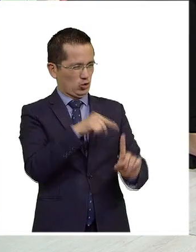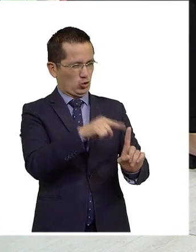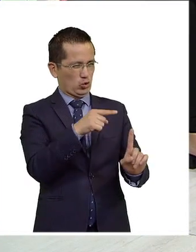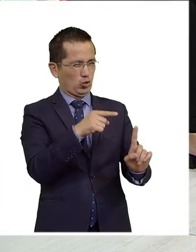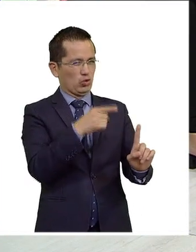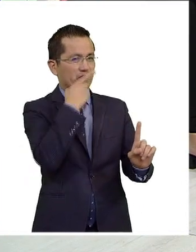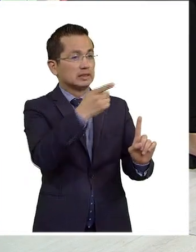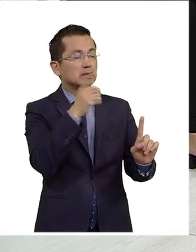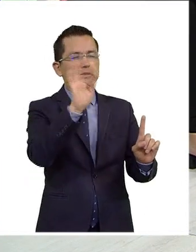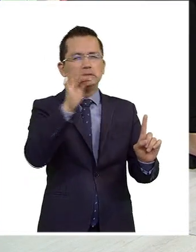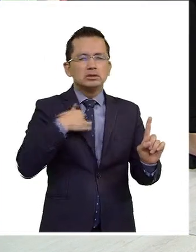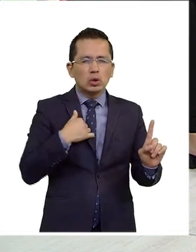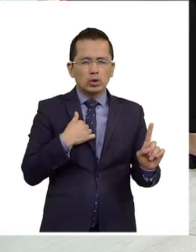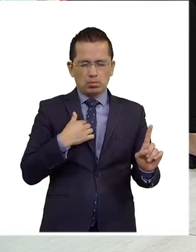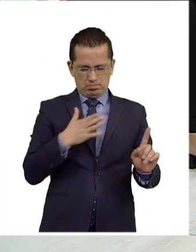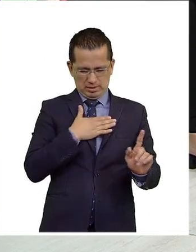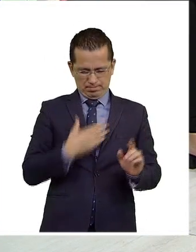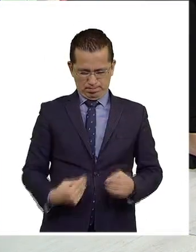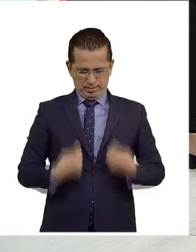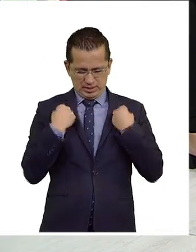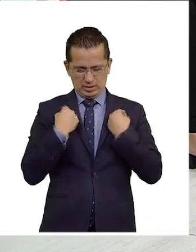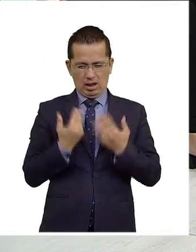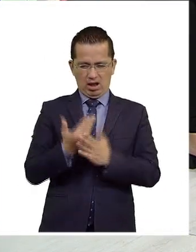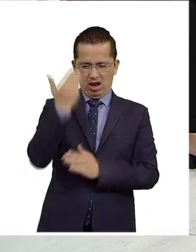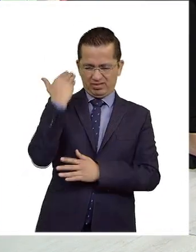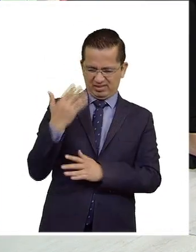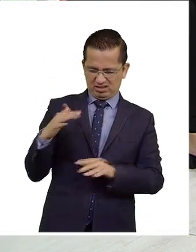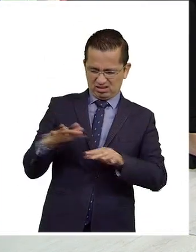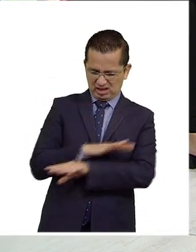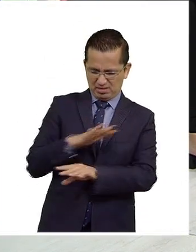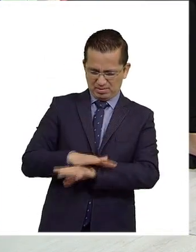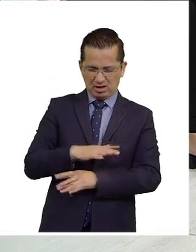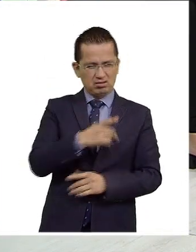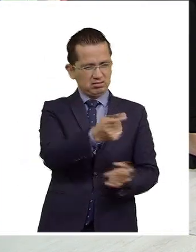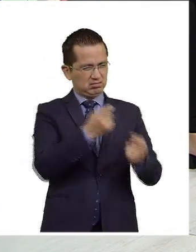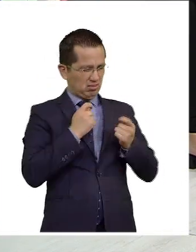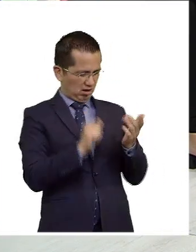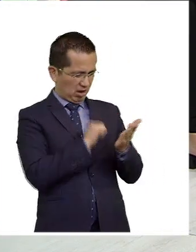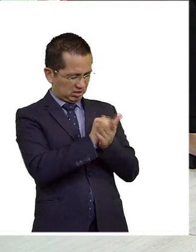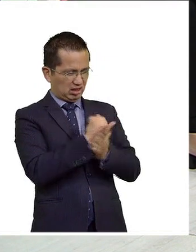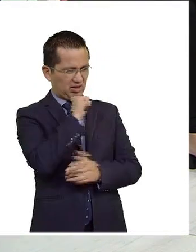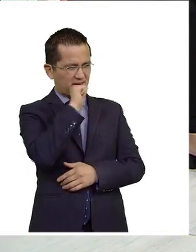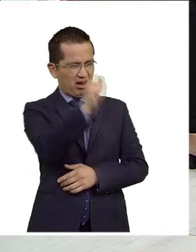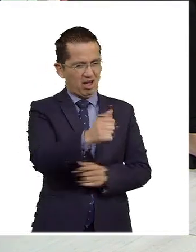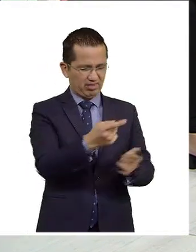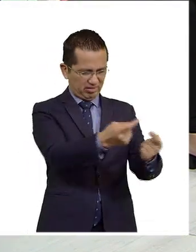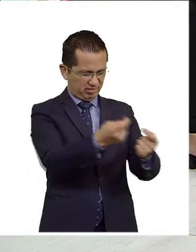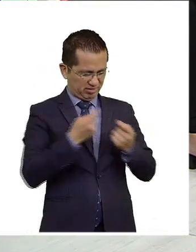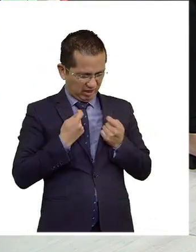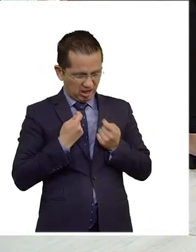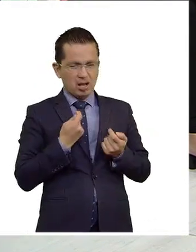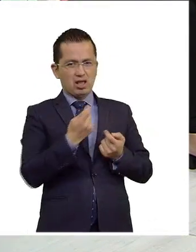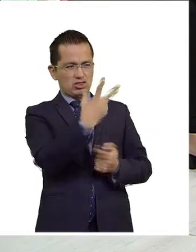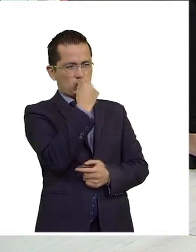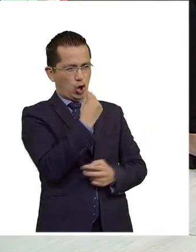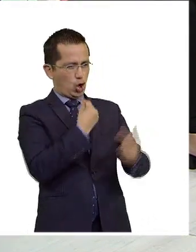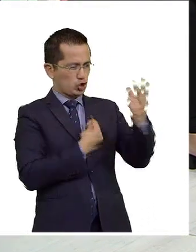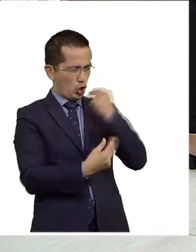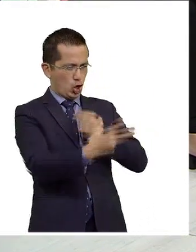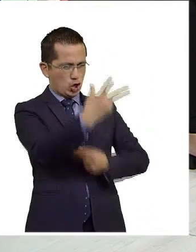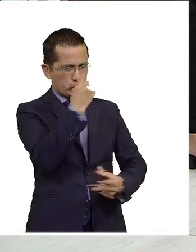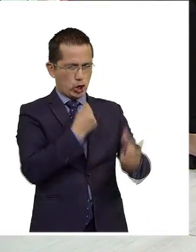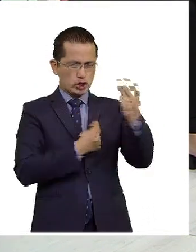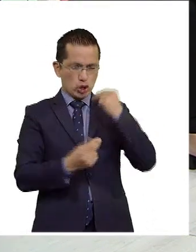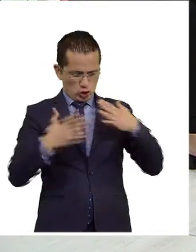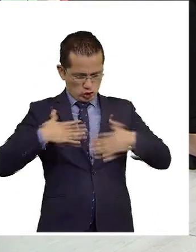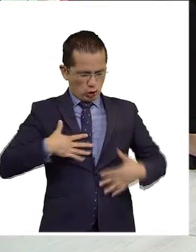tener una vida en la que me están diciendo no tienes un acta de nacimiento, no te vamos a llamar de esta forma, tu ropa, no, o sea,